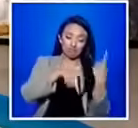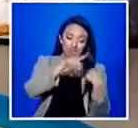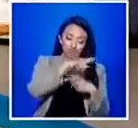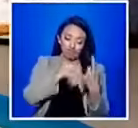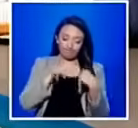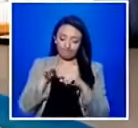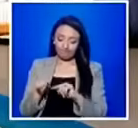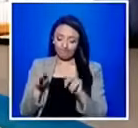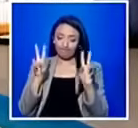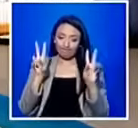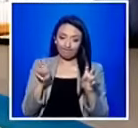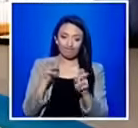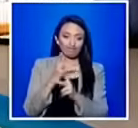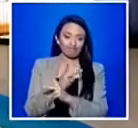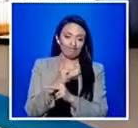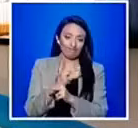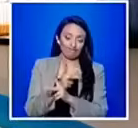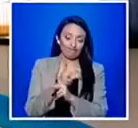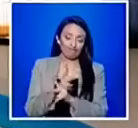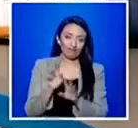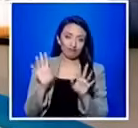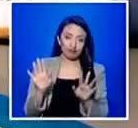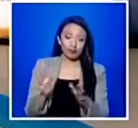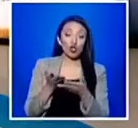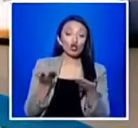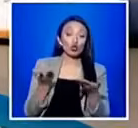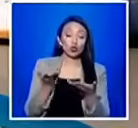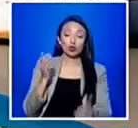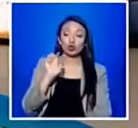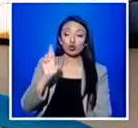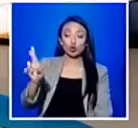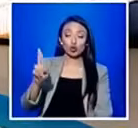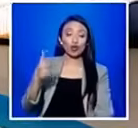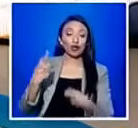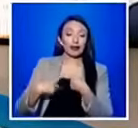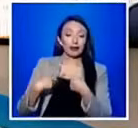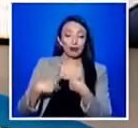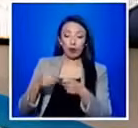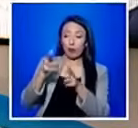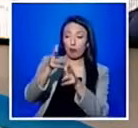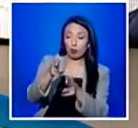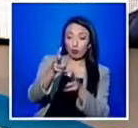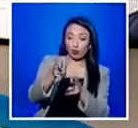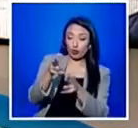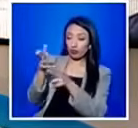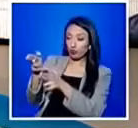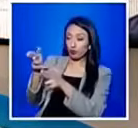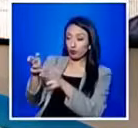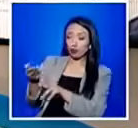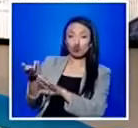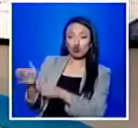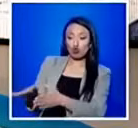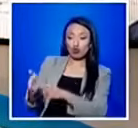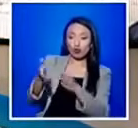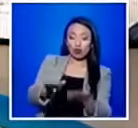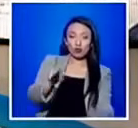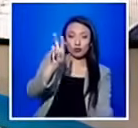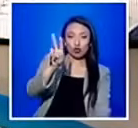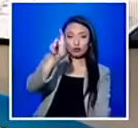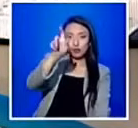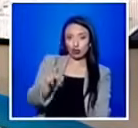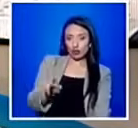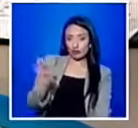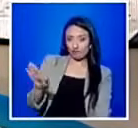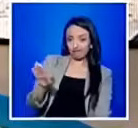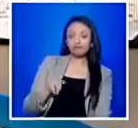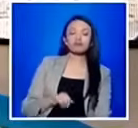a hablar de inseguridad, porque un nuevo ataque armado ocurrió en el sur de Quito. Dos hombres fueron asesinados con varios impactos de